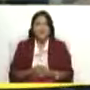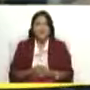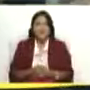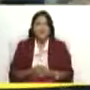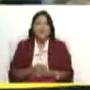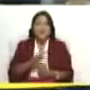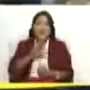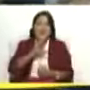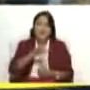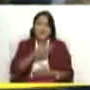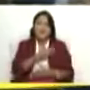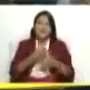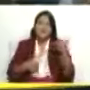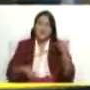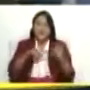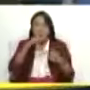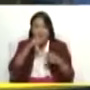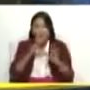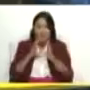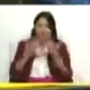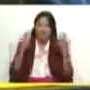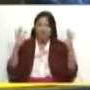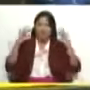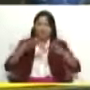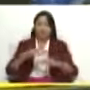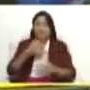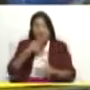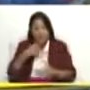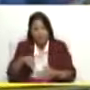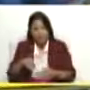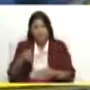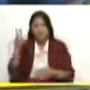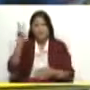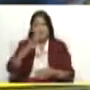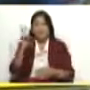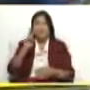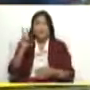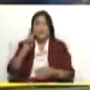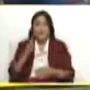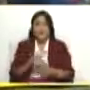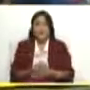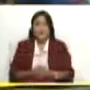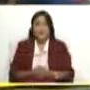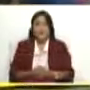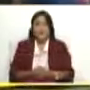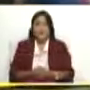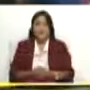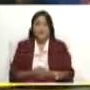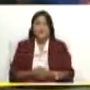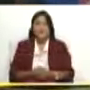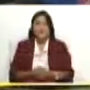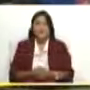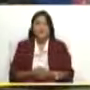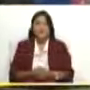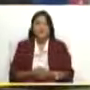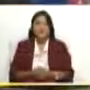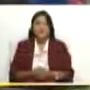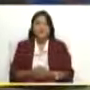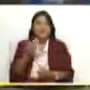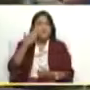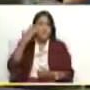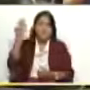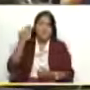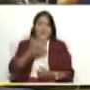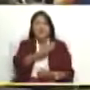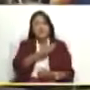en donde siempre está involucrada la juventud venezolana la generación de oro vos allí como el